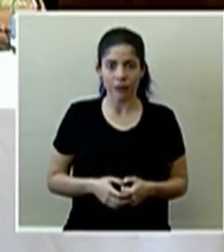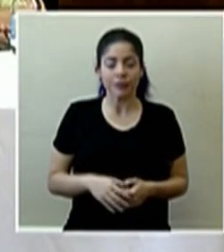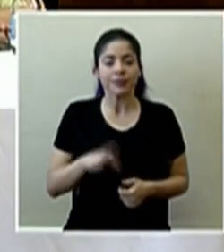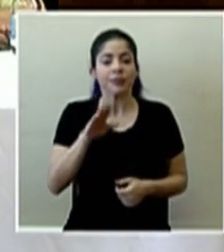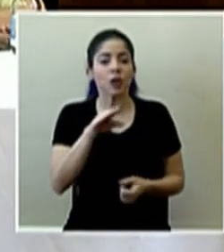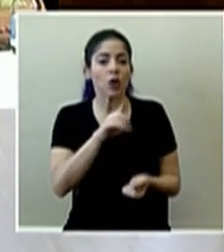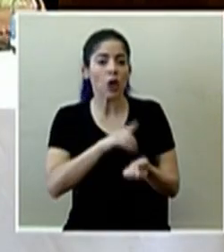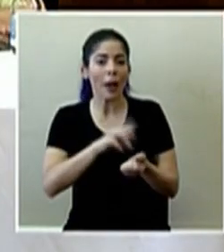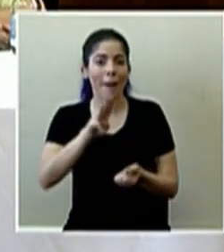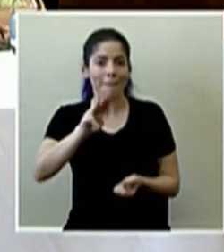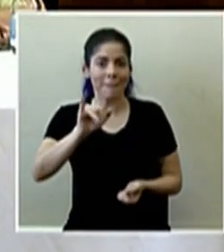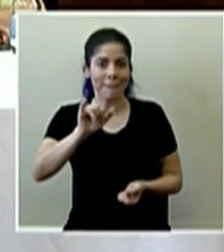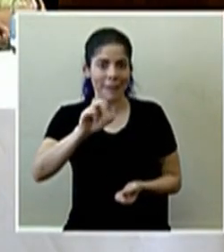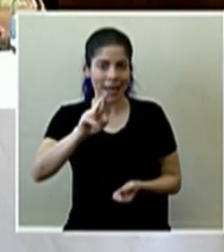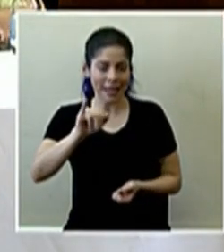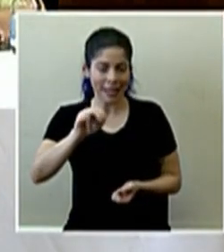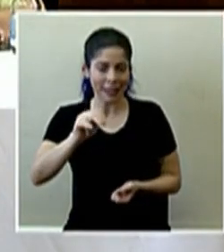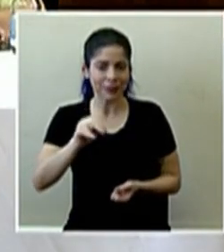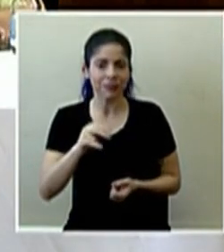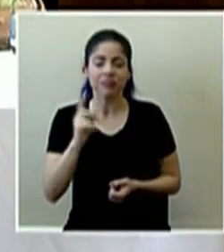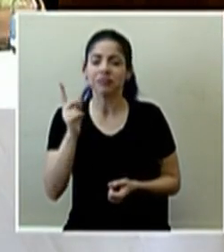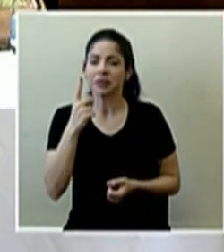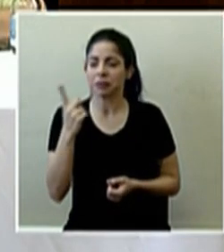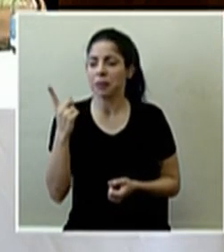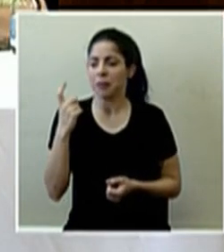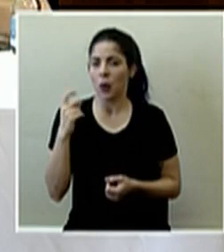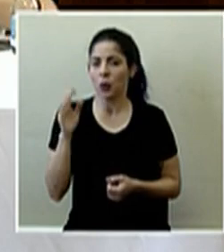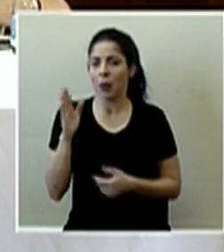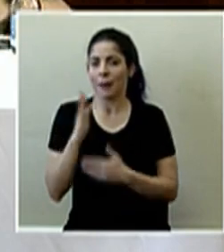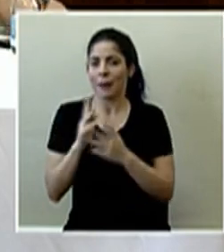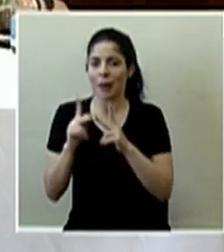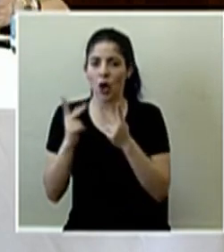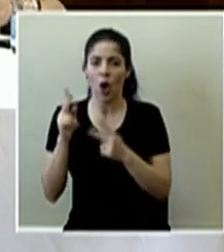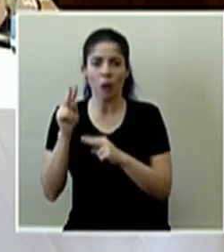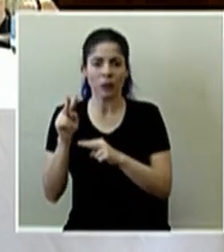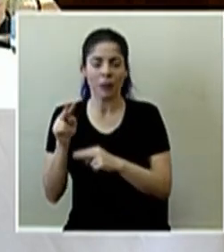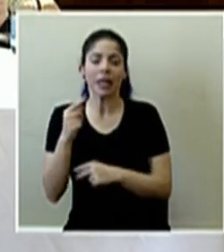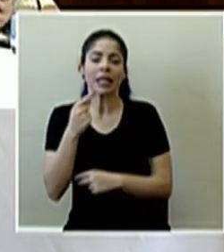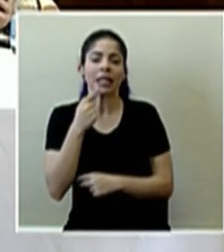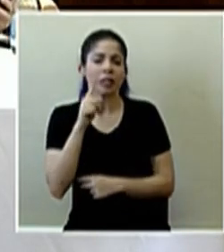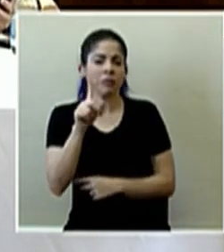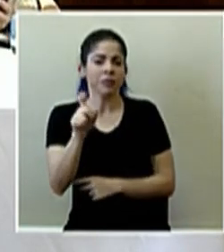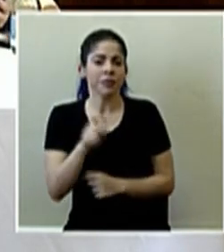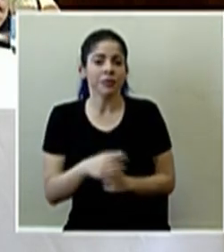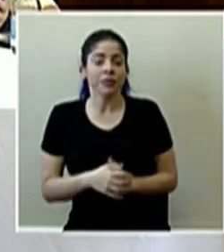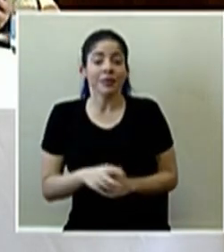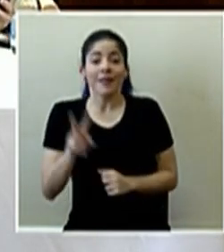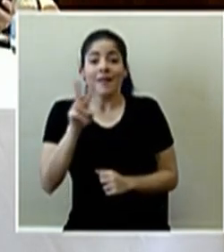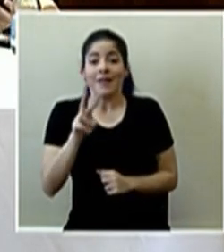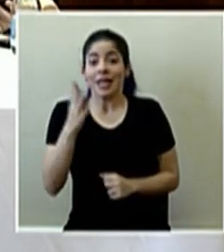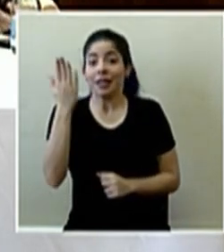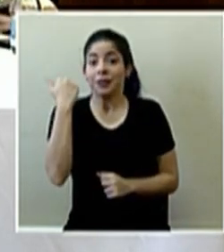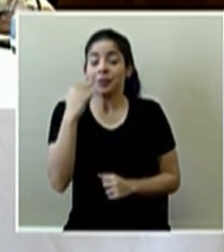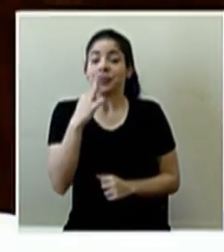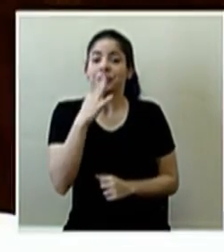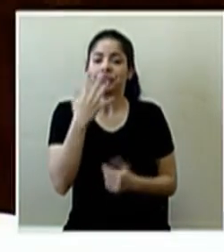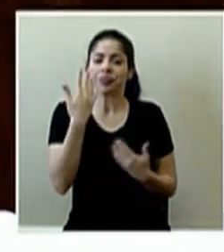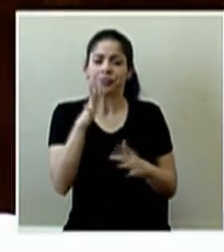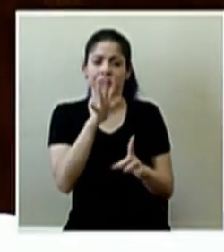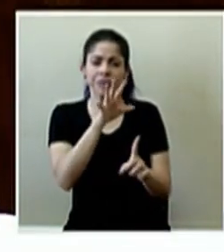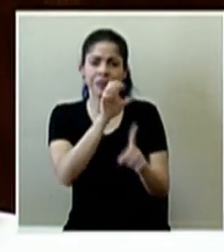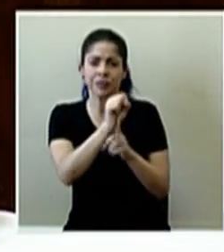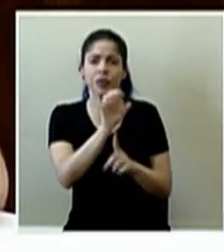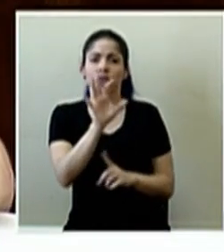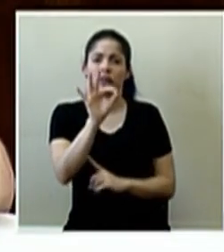Doctor Marín, siempre en las consultas del observador nos hace la siguiente consulta. El viernes se habló de que se tenía identificado